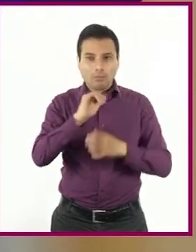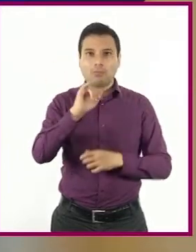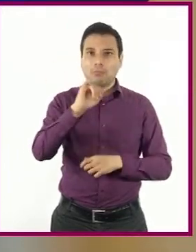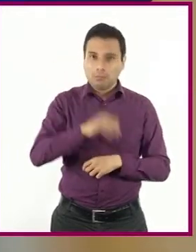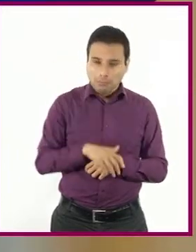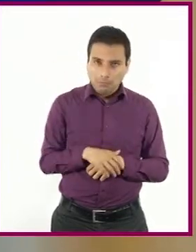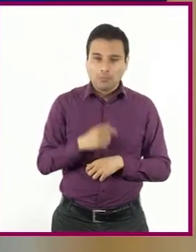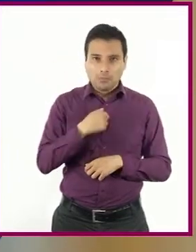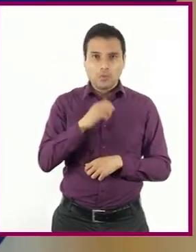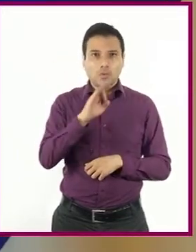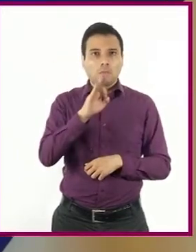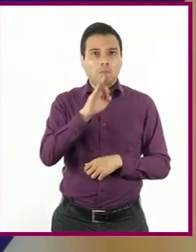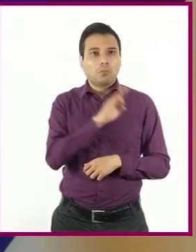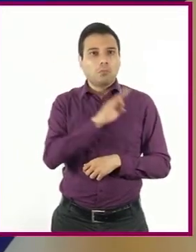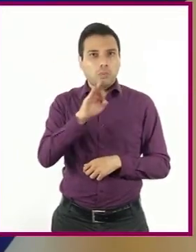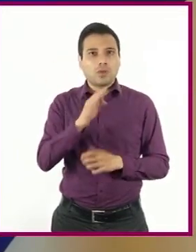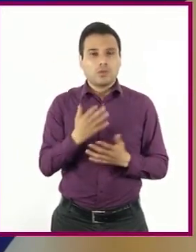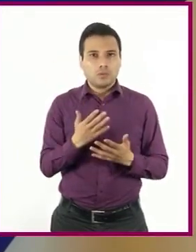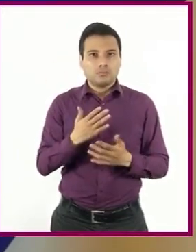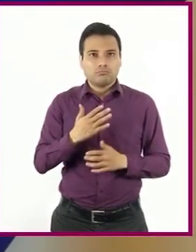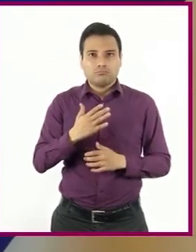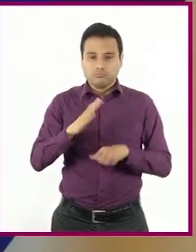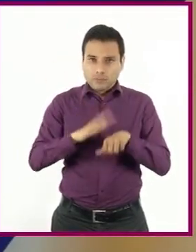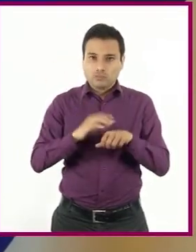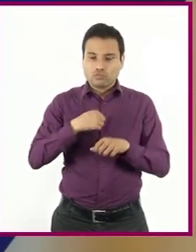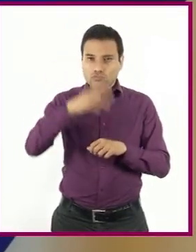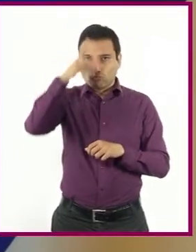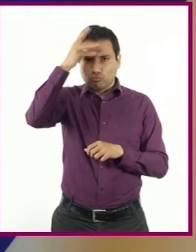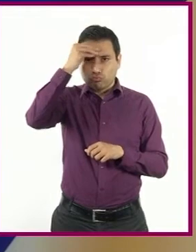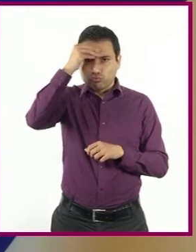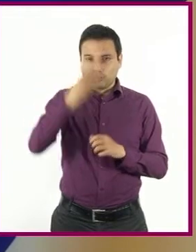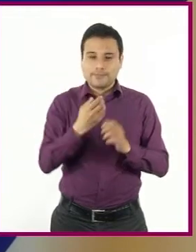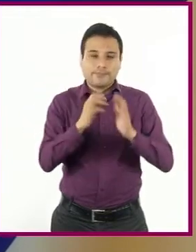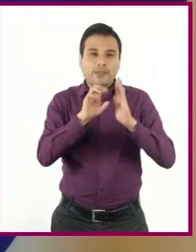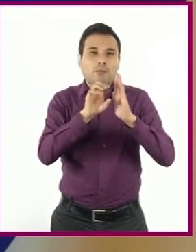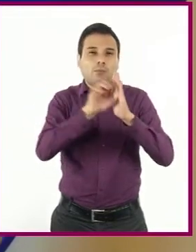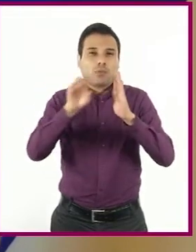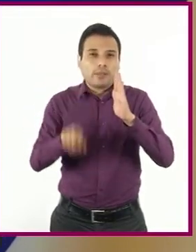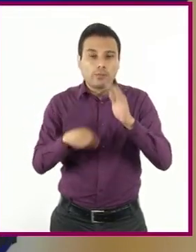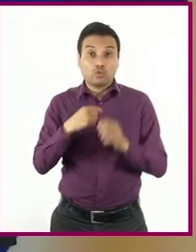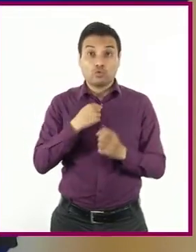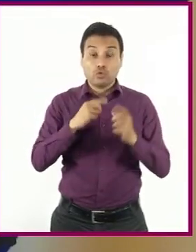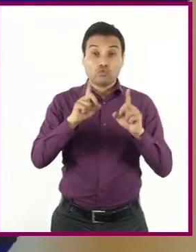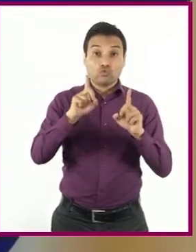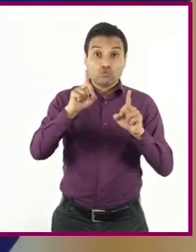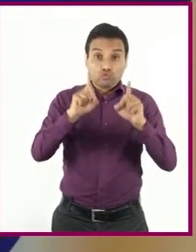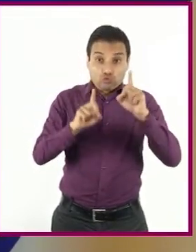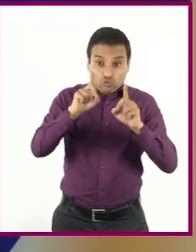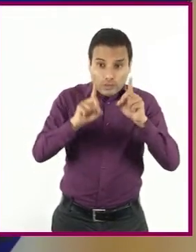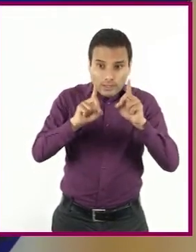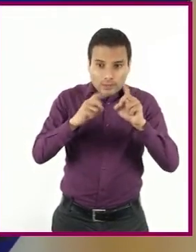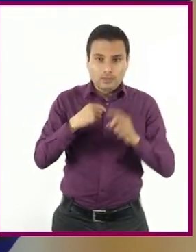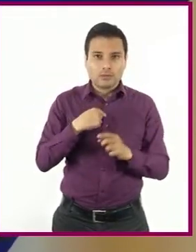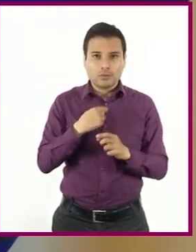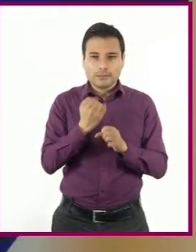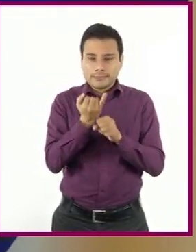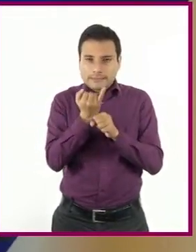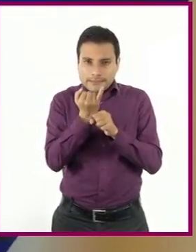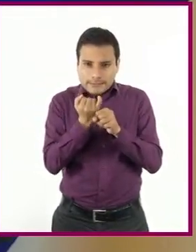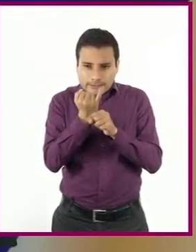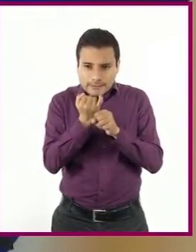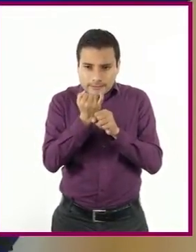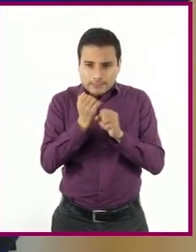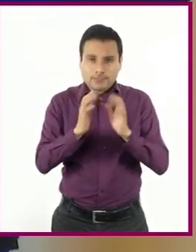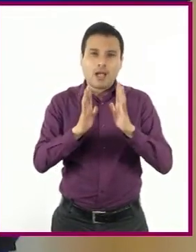de actualizar conocimientos por mí misma. Es decir, cuando tengo una duda, busco la información que me permita